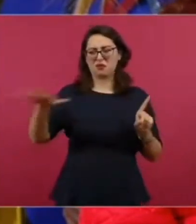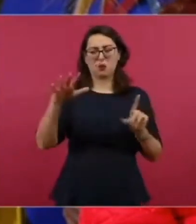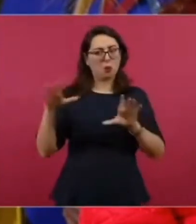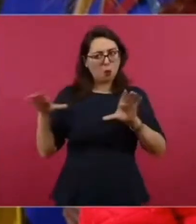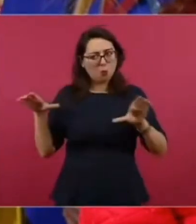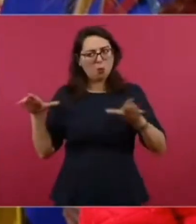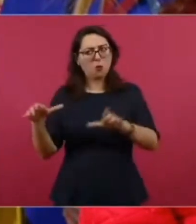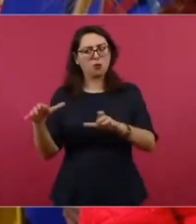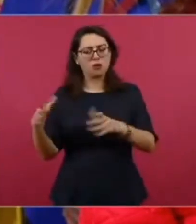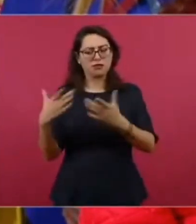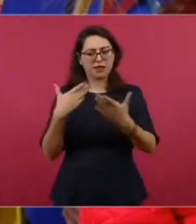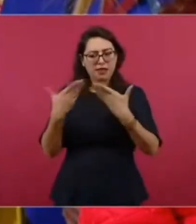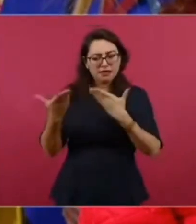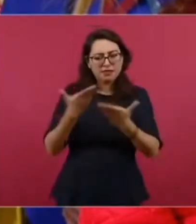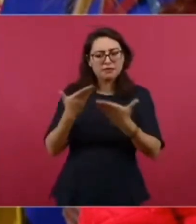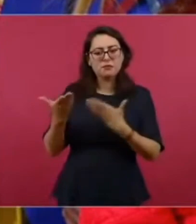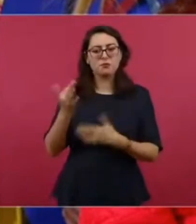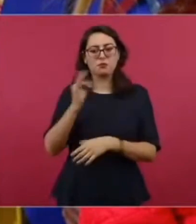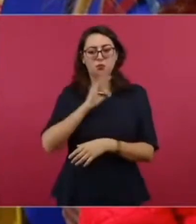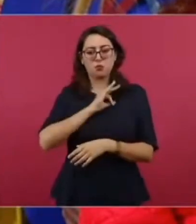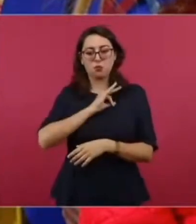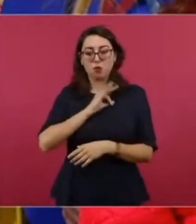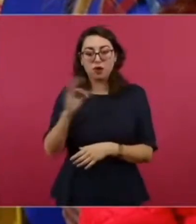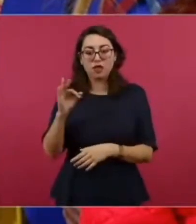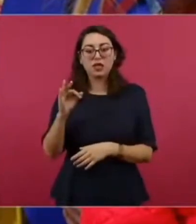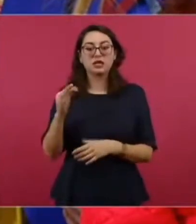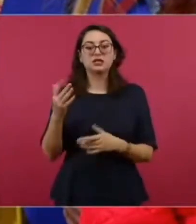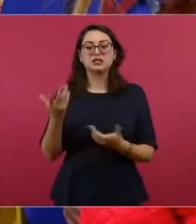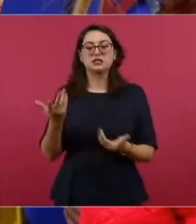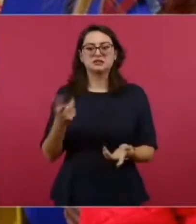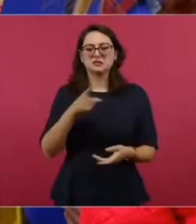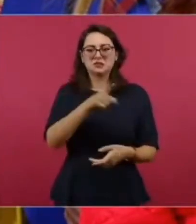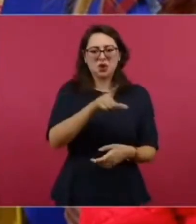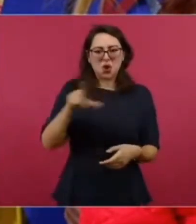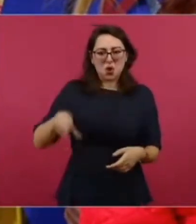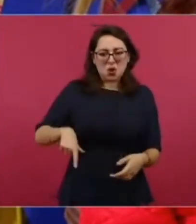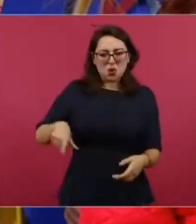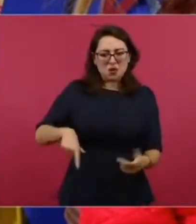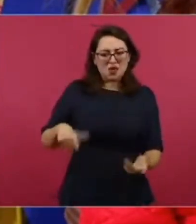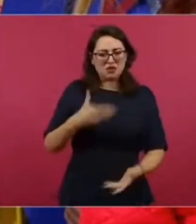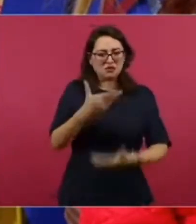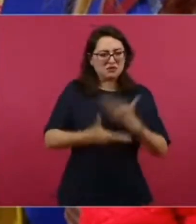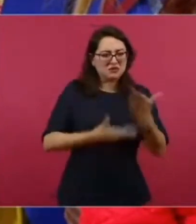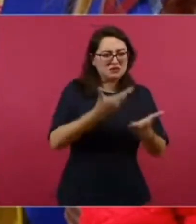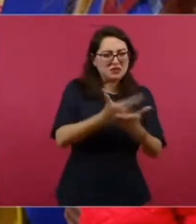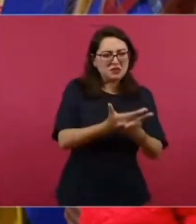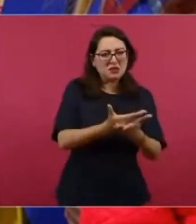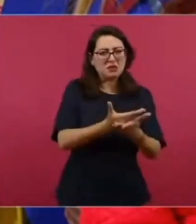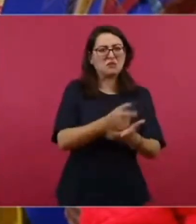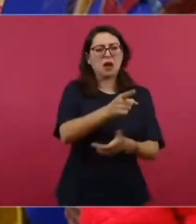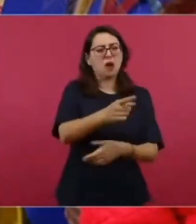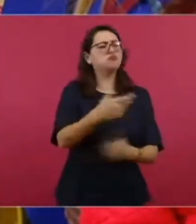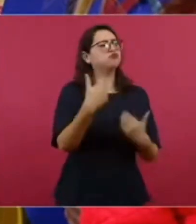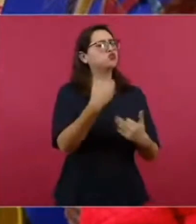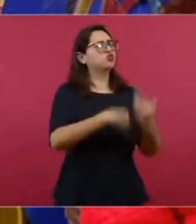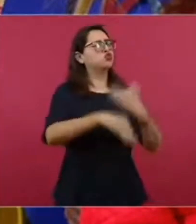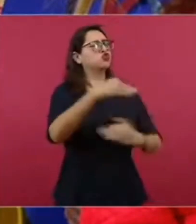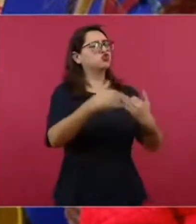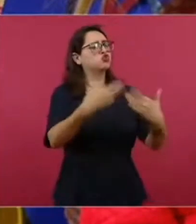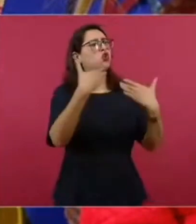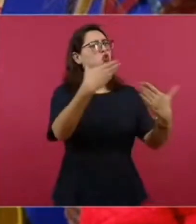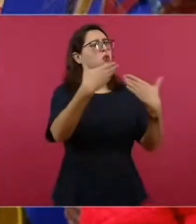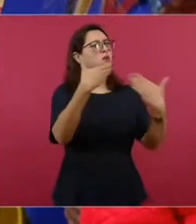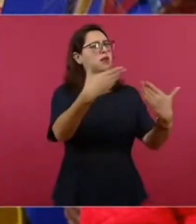entre ellos dos se comuniquen sin la necesidad de estos funcionarios porque esta vez que acudió pues